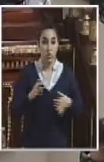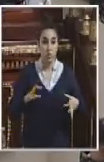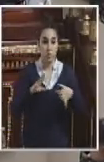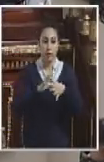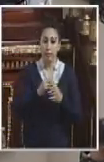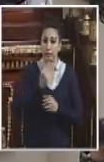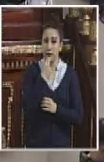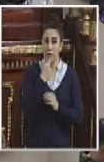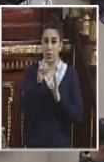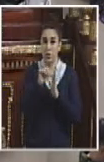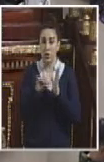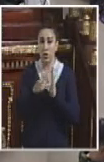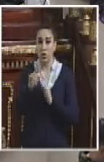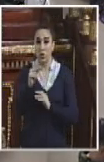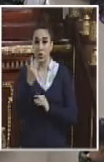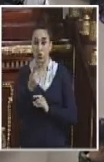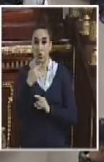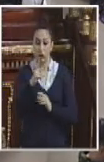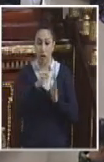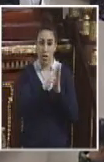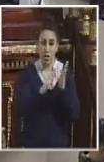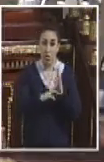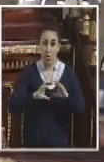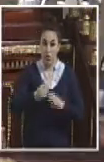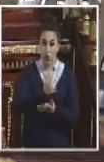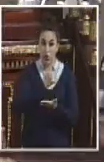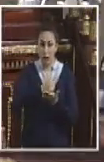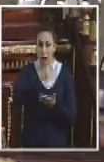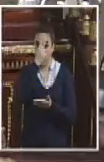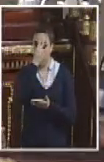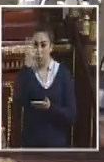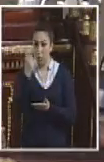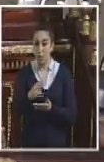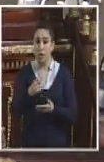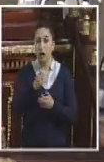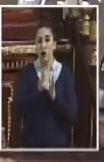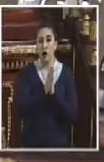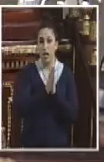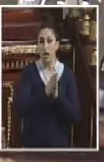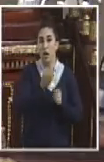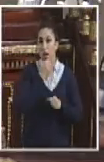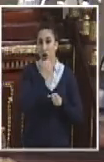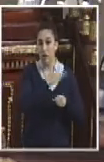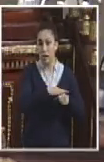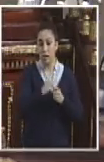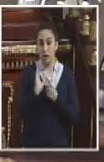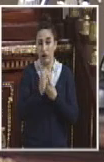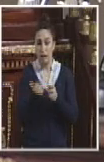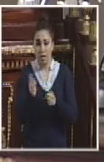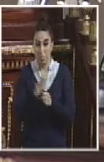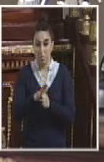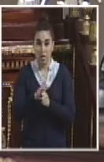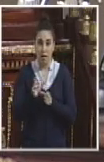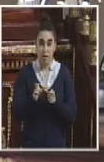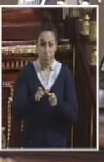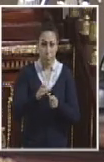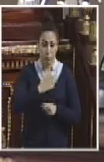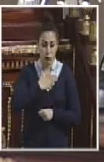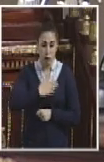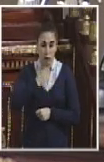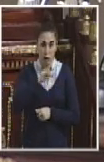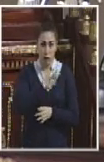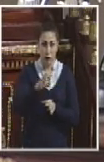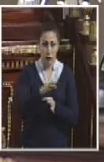por el artículo 88 del Reglamento del Congreso de la Ciudad de México, remítase a la Comisión de Administración y Procuración de Justicia para